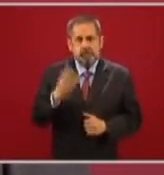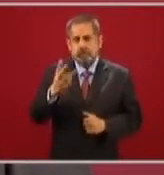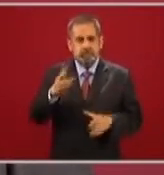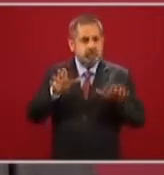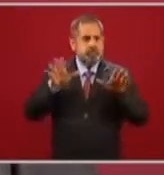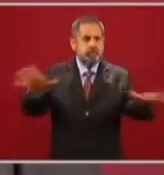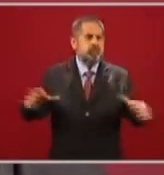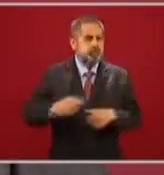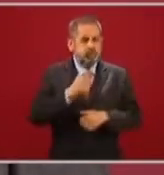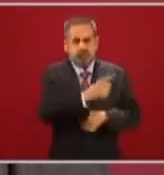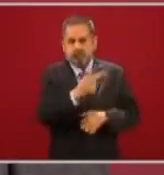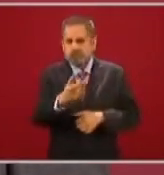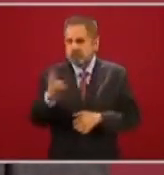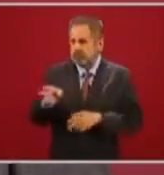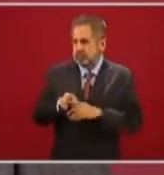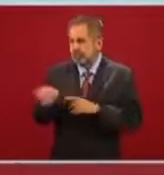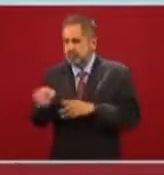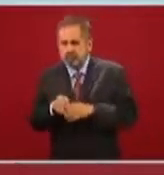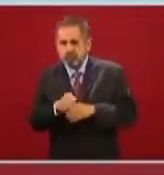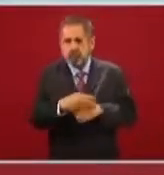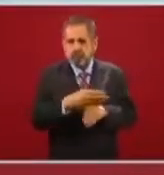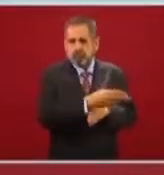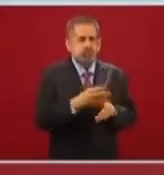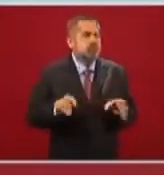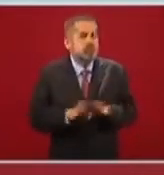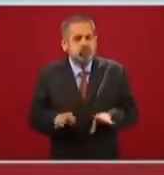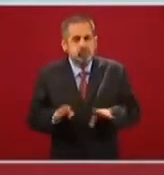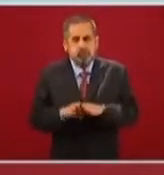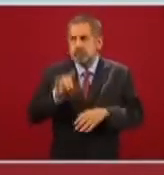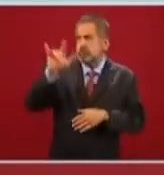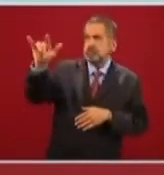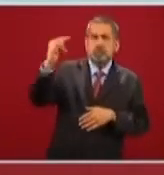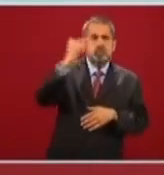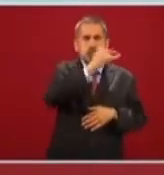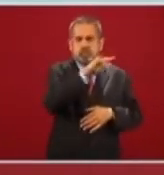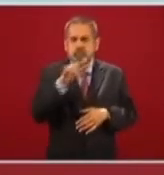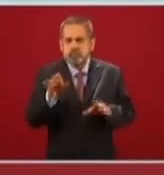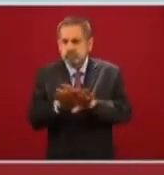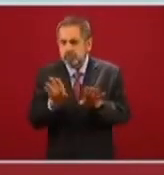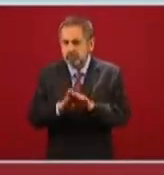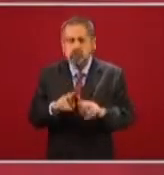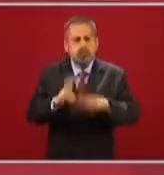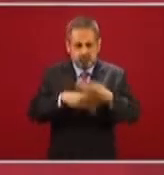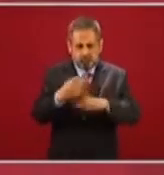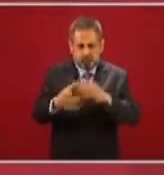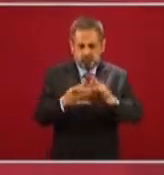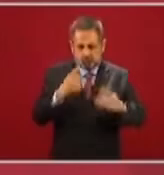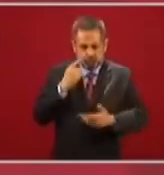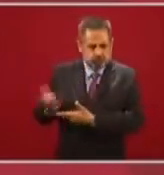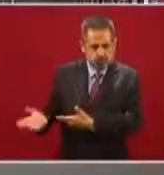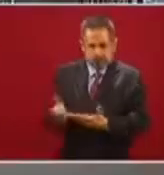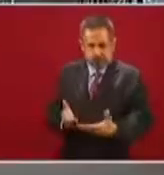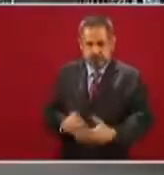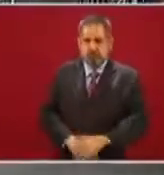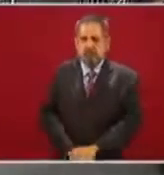aeropuertos, pero en lo que tiene que ver con el manejo del espacio aéreo.